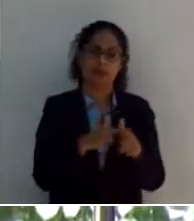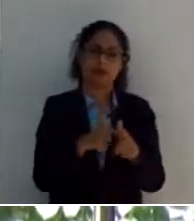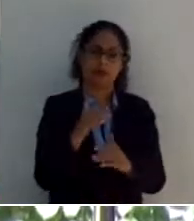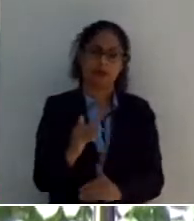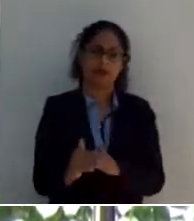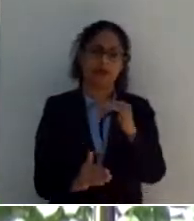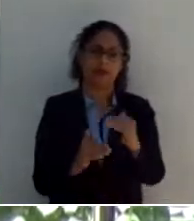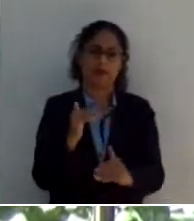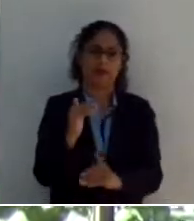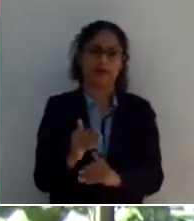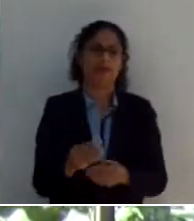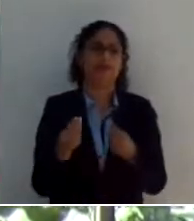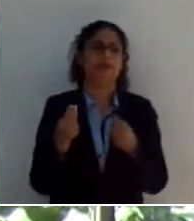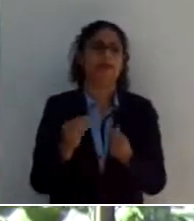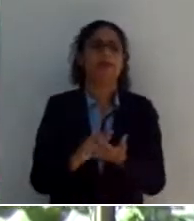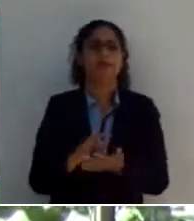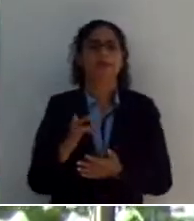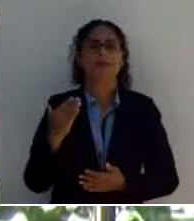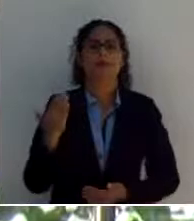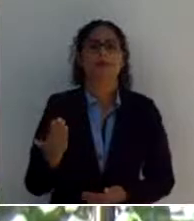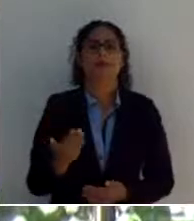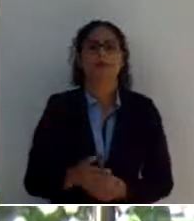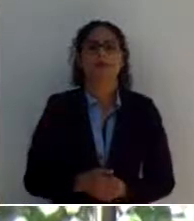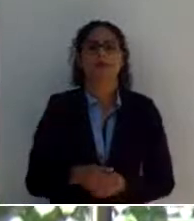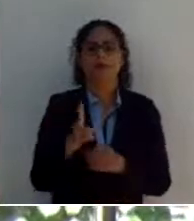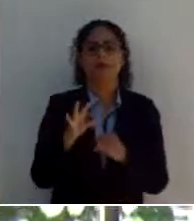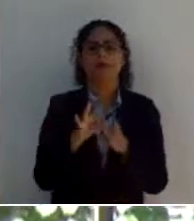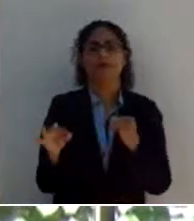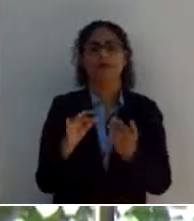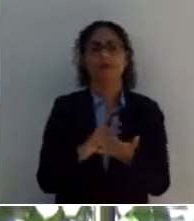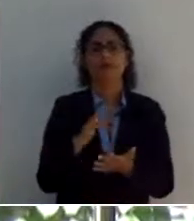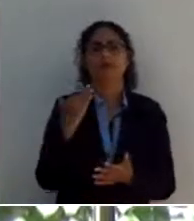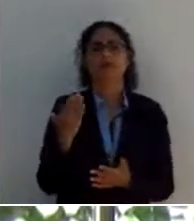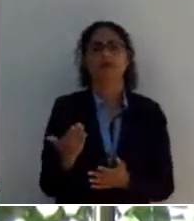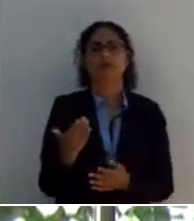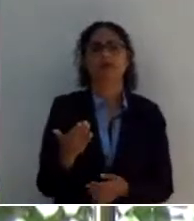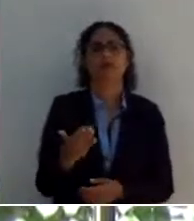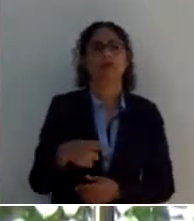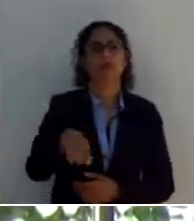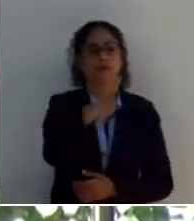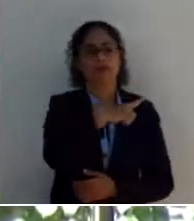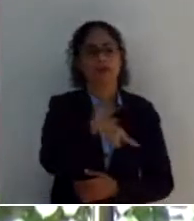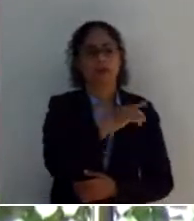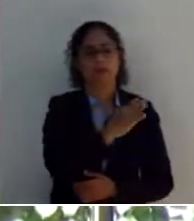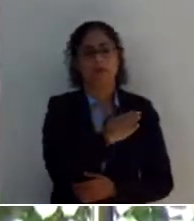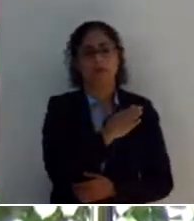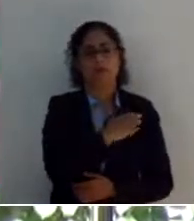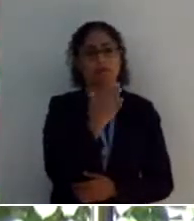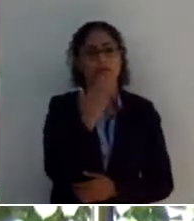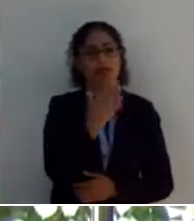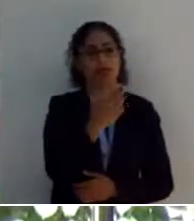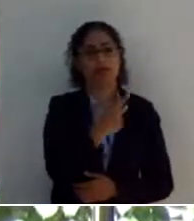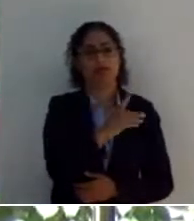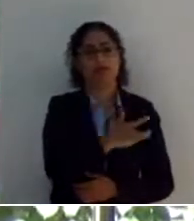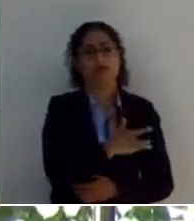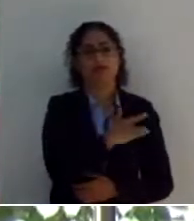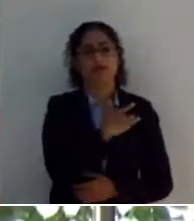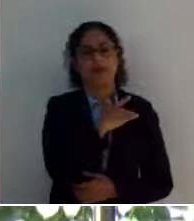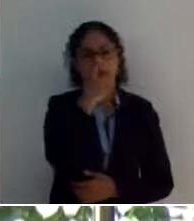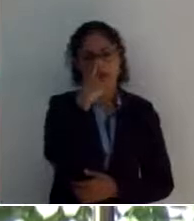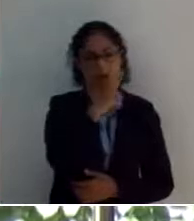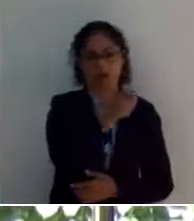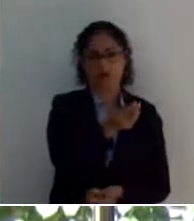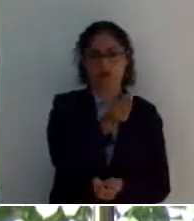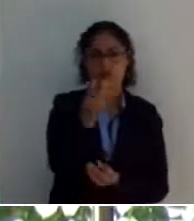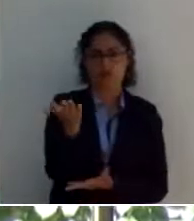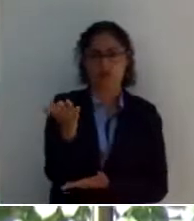adelante. Agradezco, por último, a quienes generosamente contribuyen para reconocerles